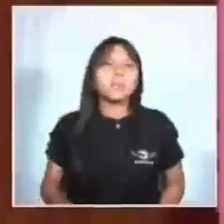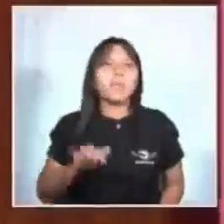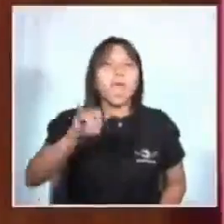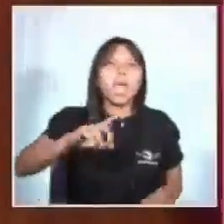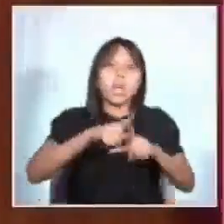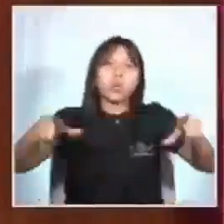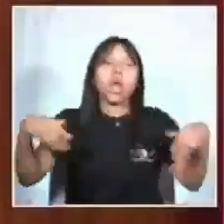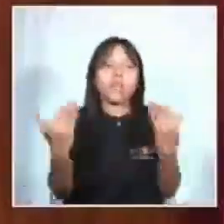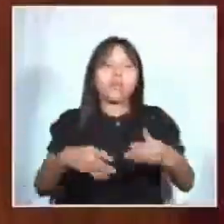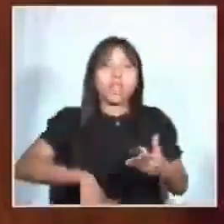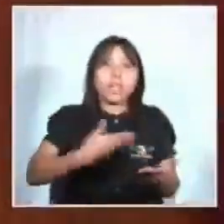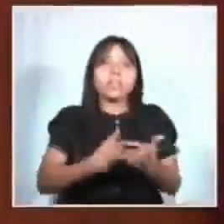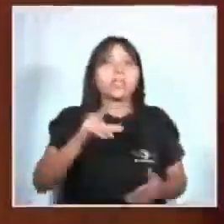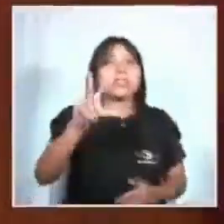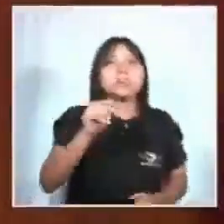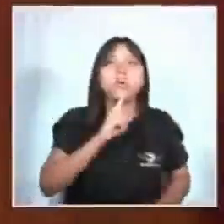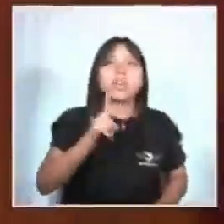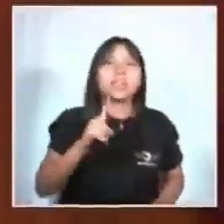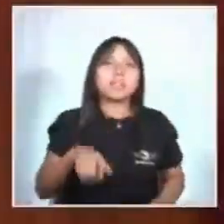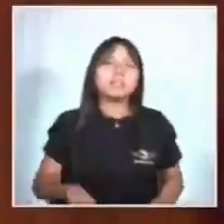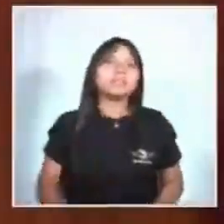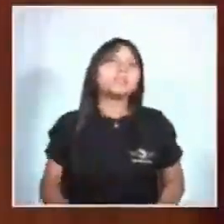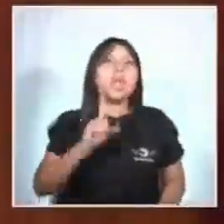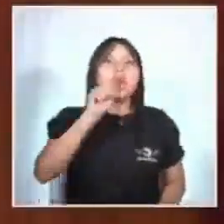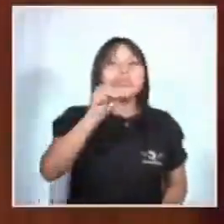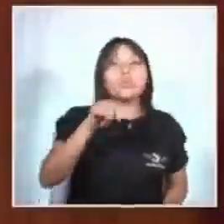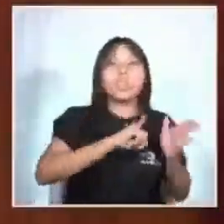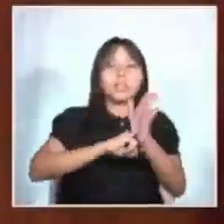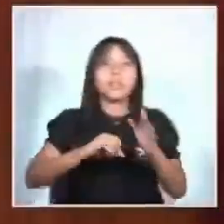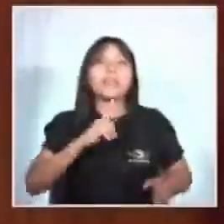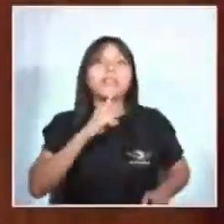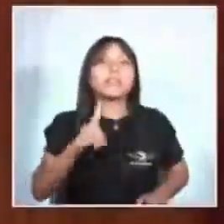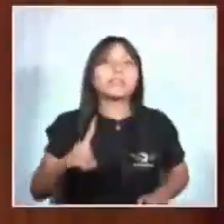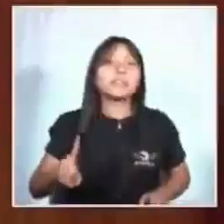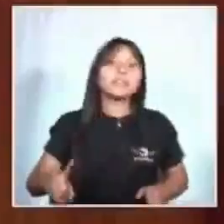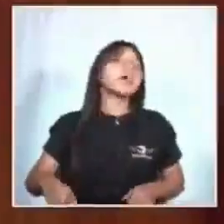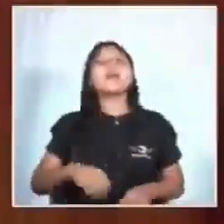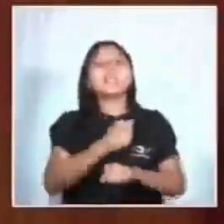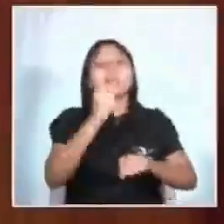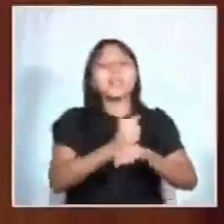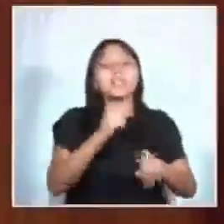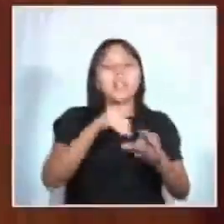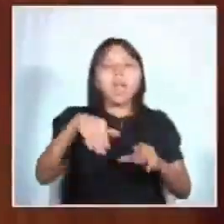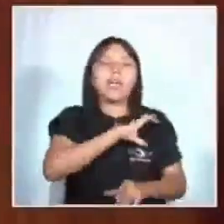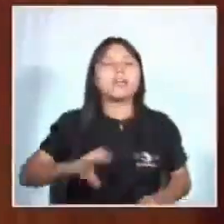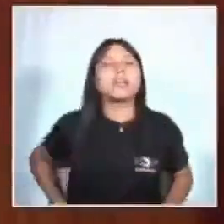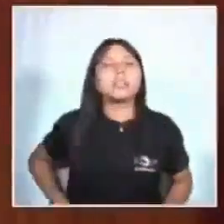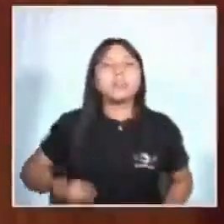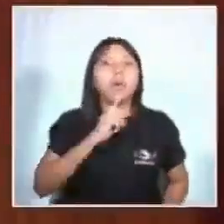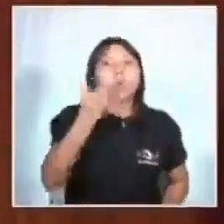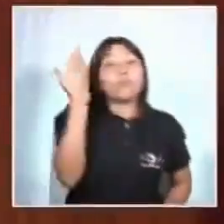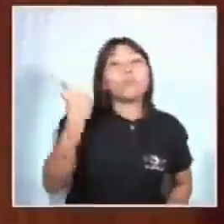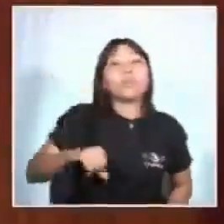eres. Tu identidad está definida en Cristo. Efesios 2:10, te repito, dijo que fuiste